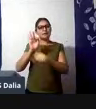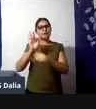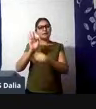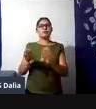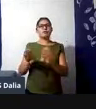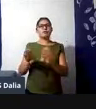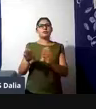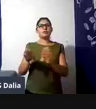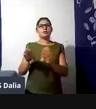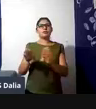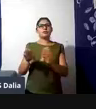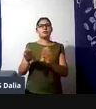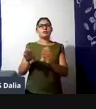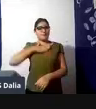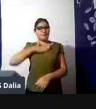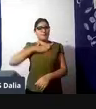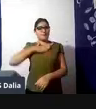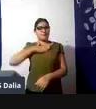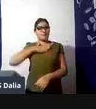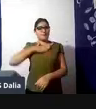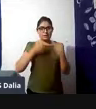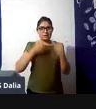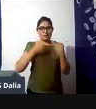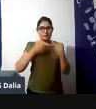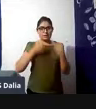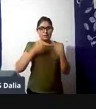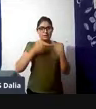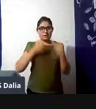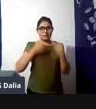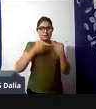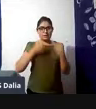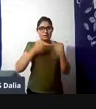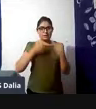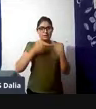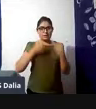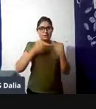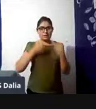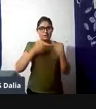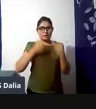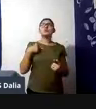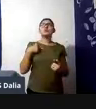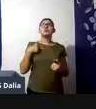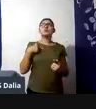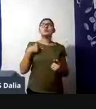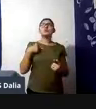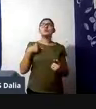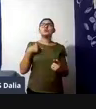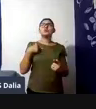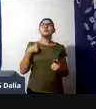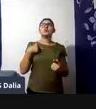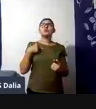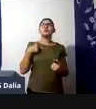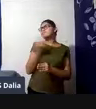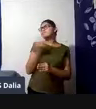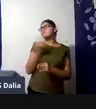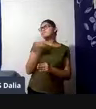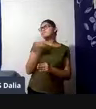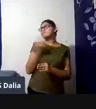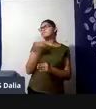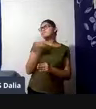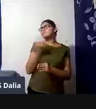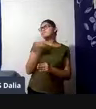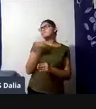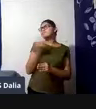cosas maravillosas, unirnos como sociedad, todas estas charlas de café, movimientos